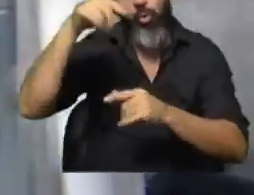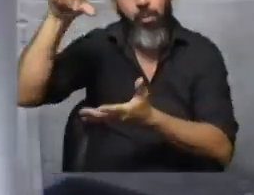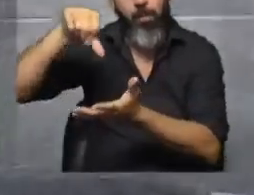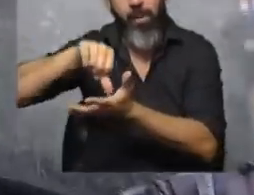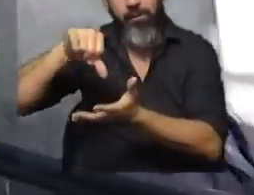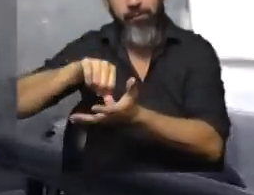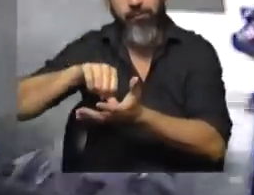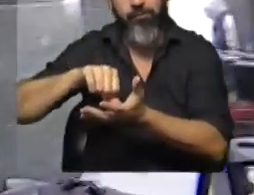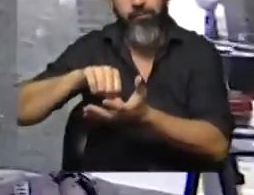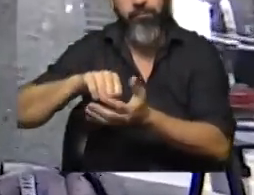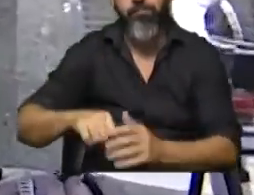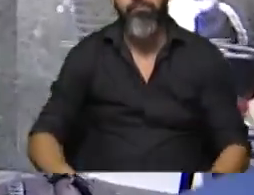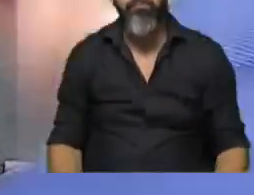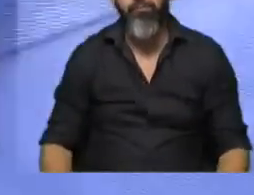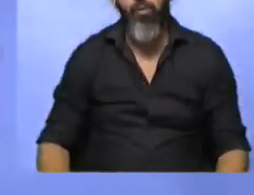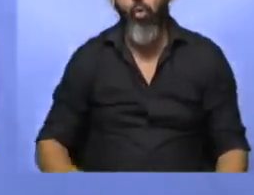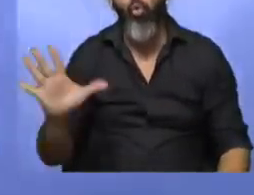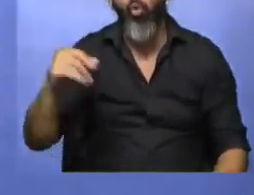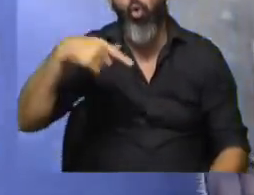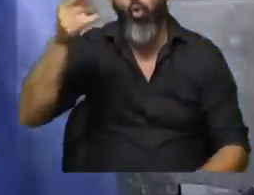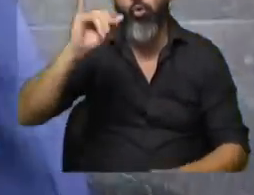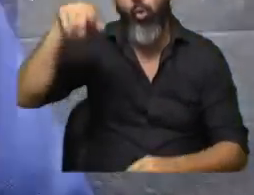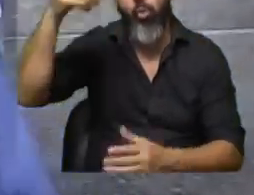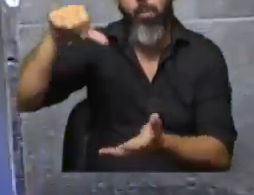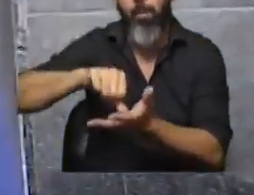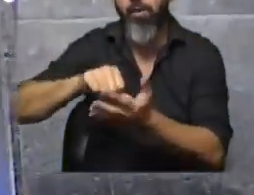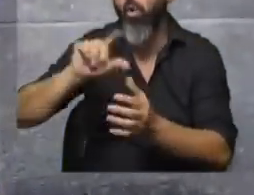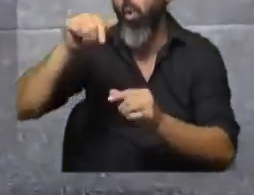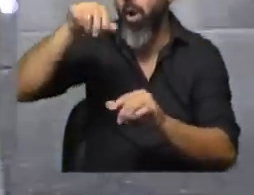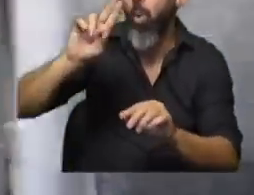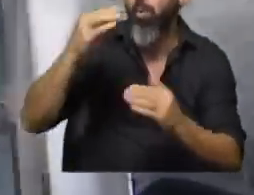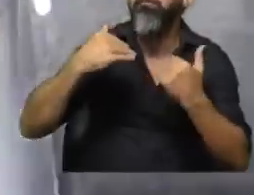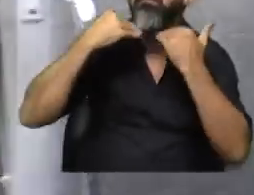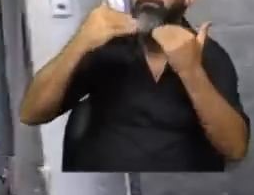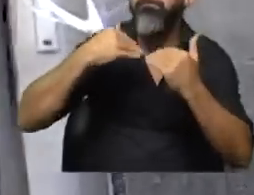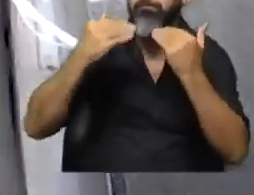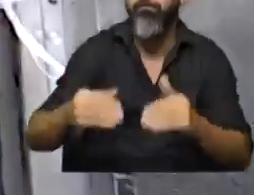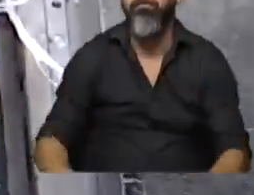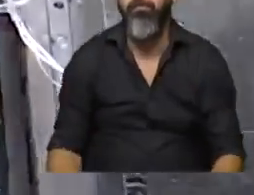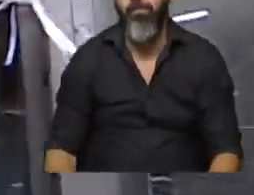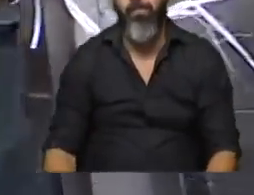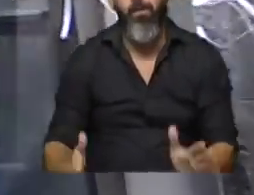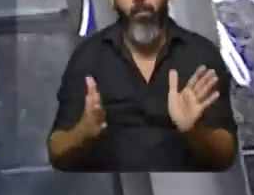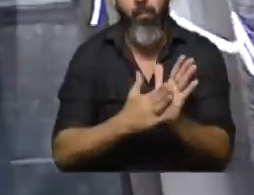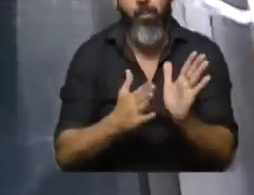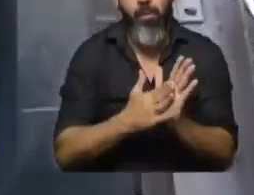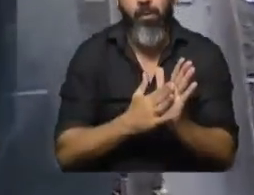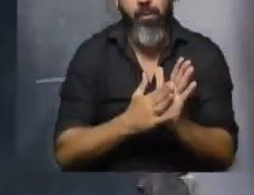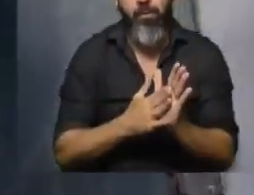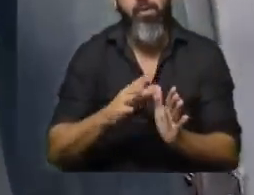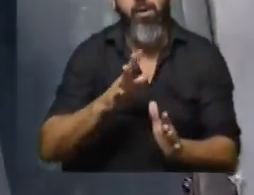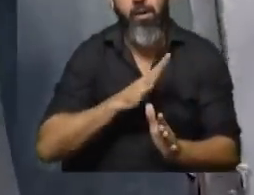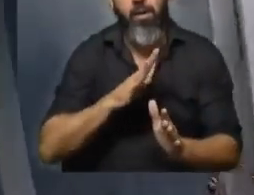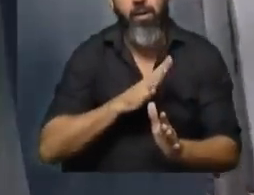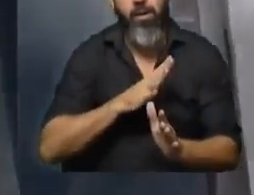y no se puede afirmar que todos los demás hayan salido desde Estonia lo que muestra Es que de alguna manera hubo